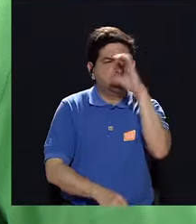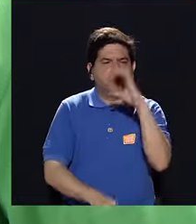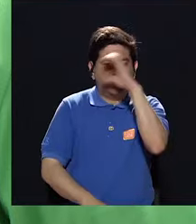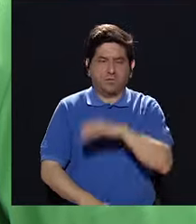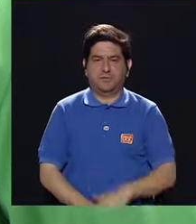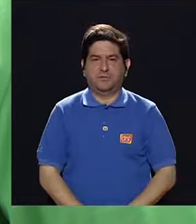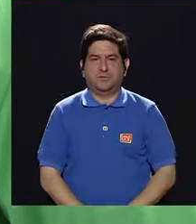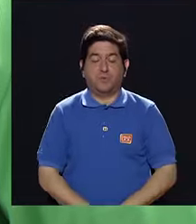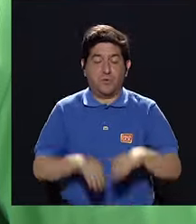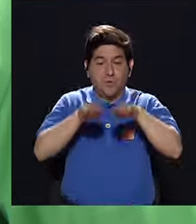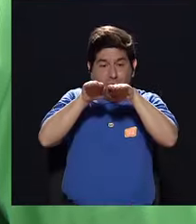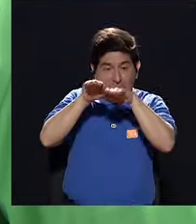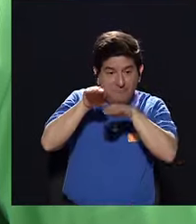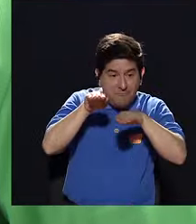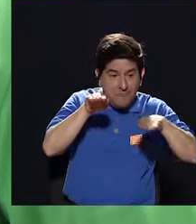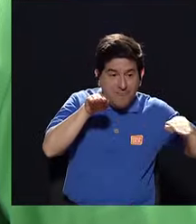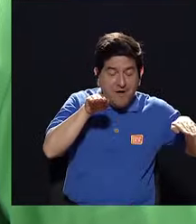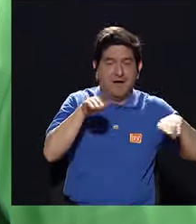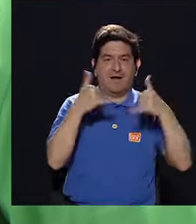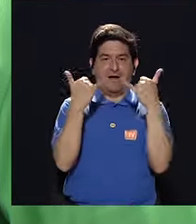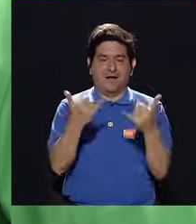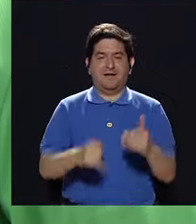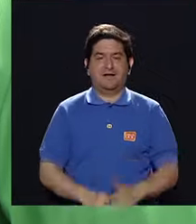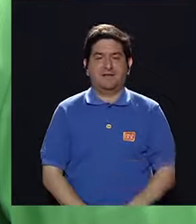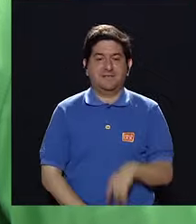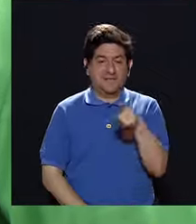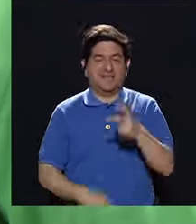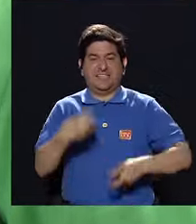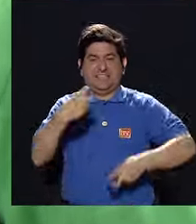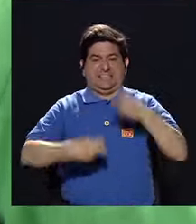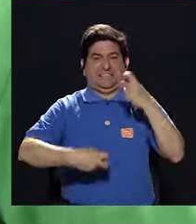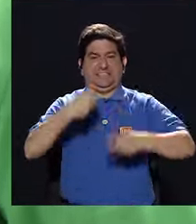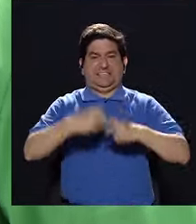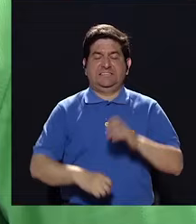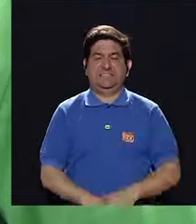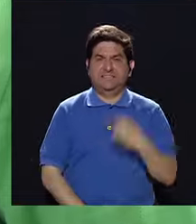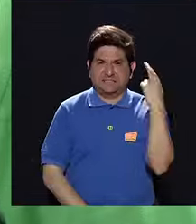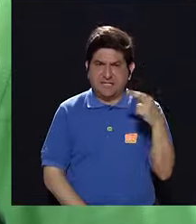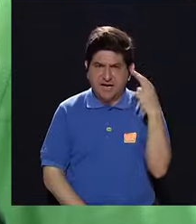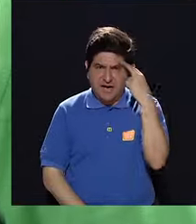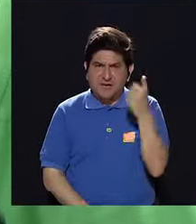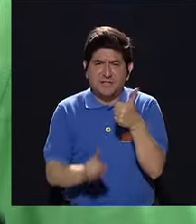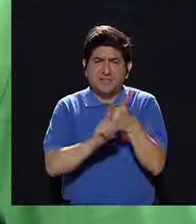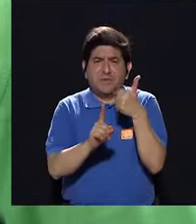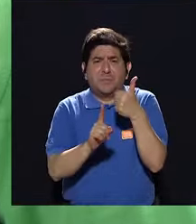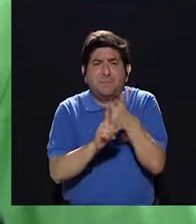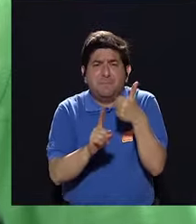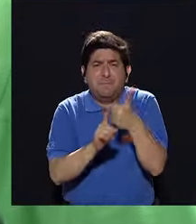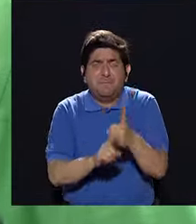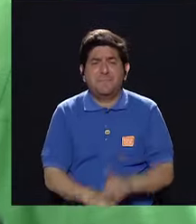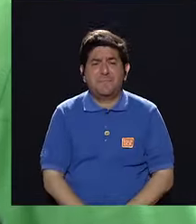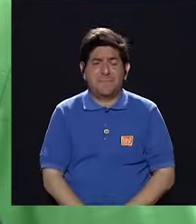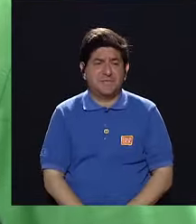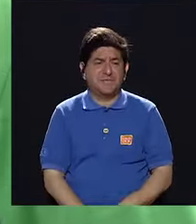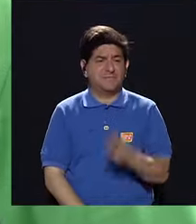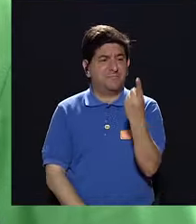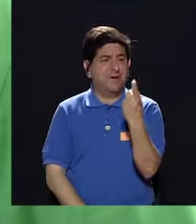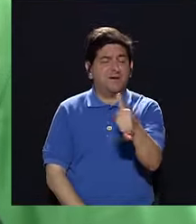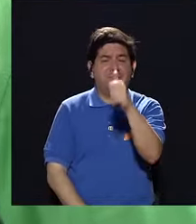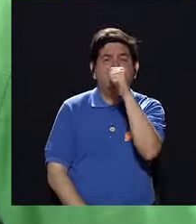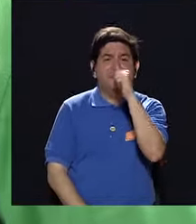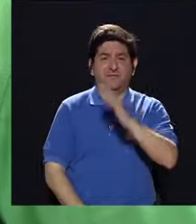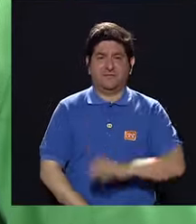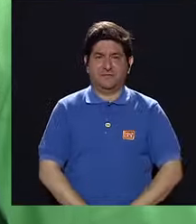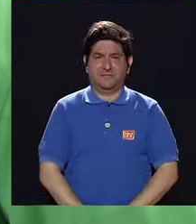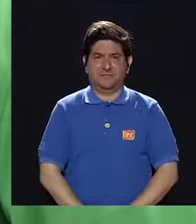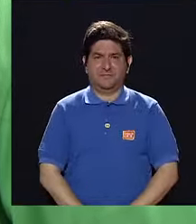empleo. La parte baja es una parte con mayor conflicto generado de la misma la falta de disponibilidad